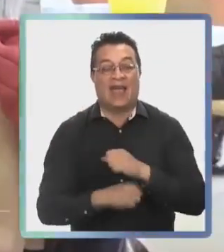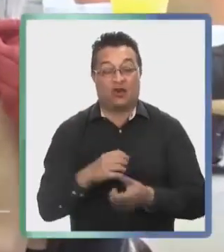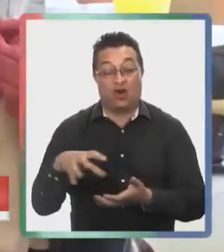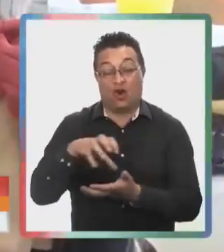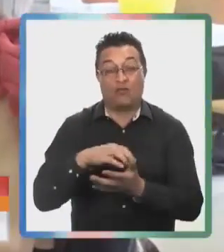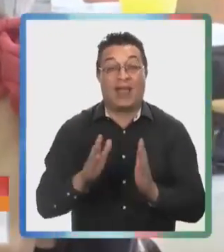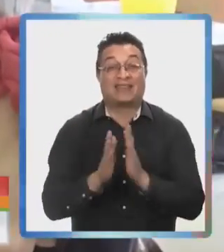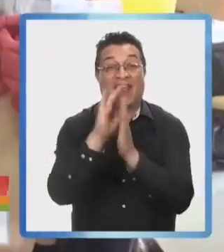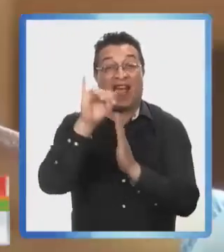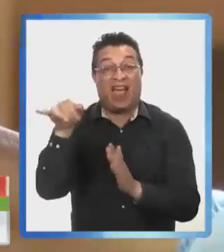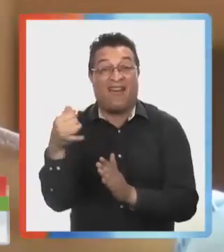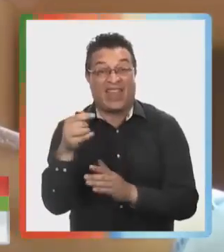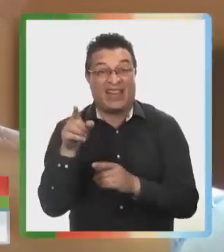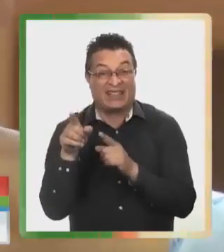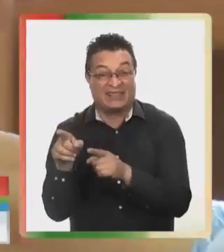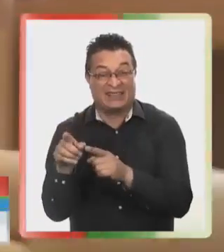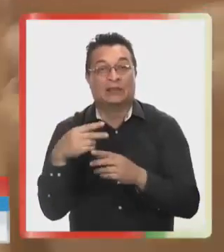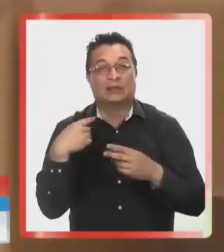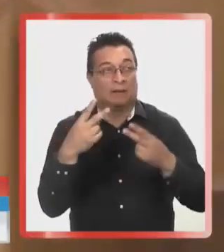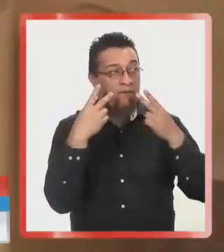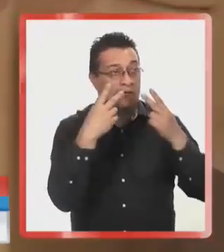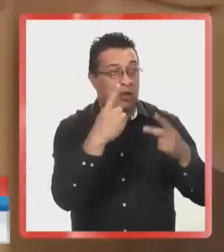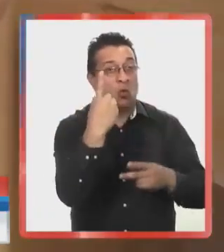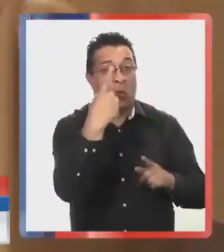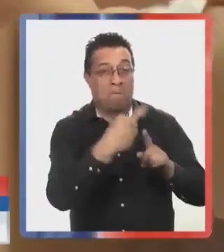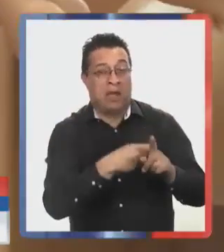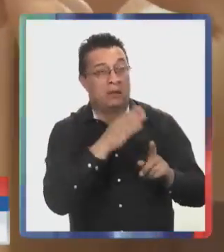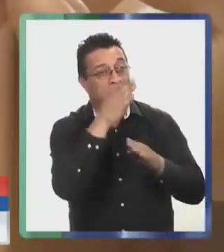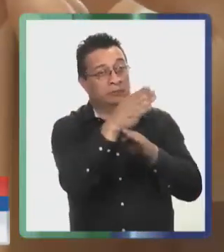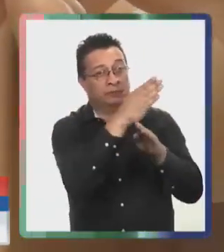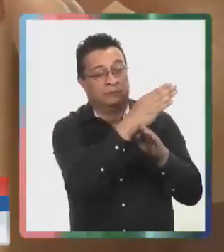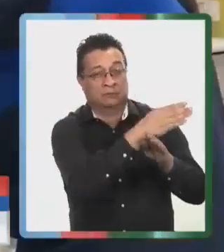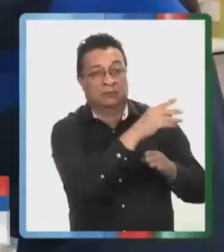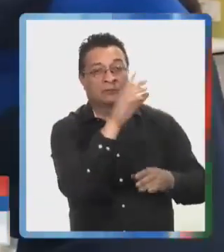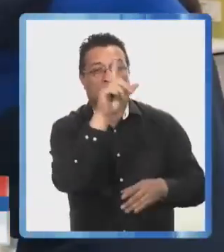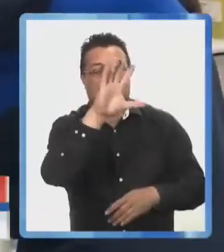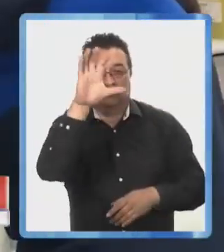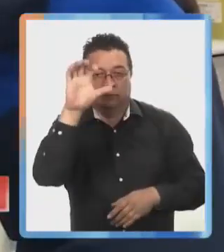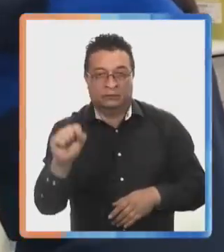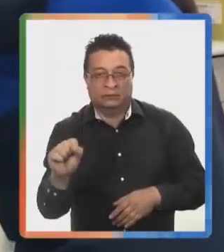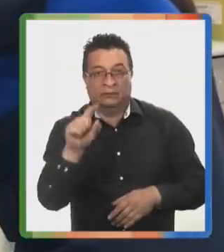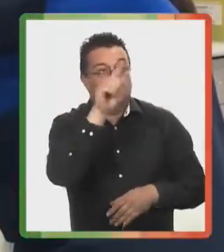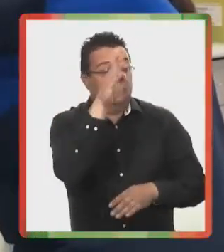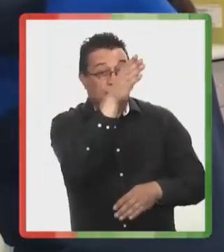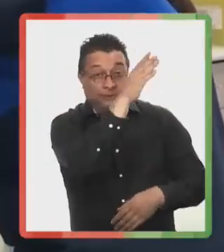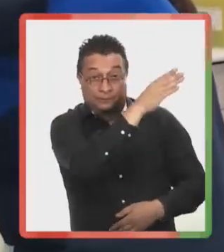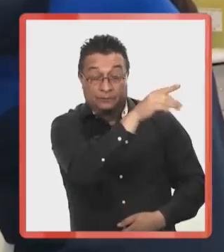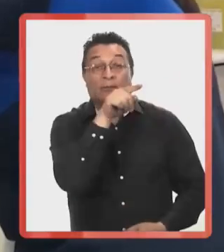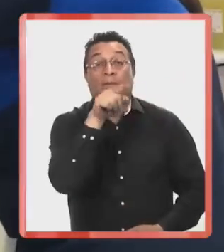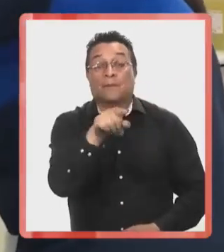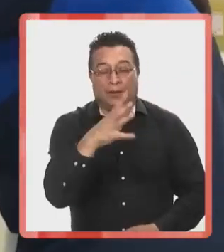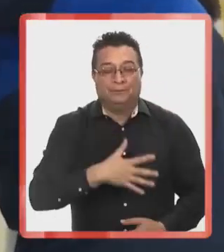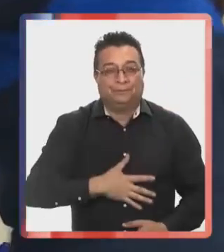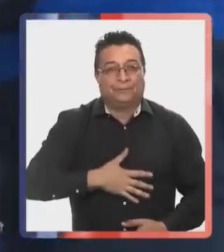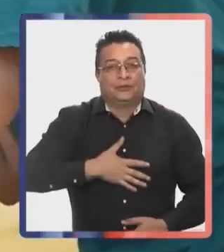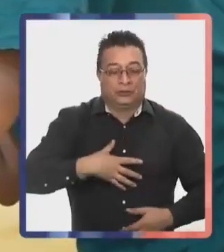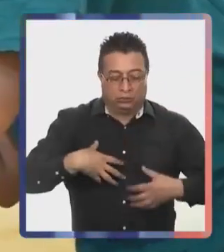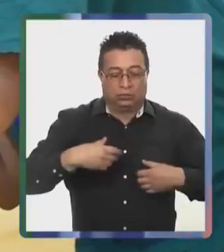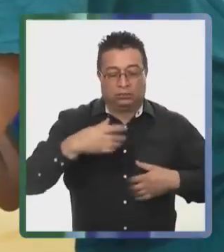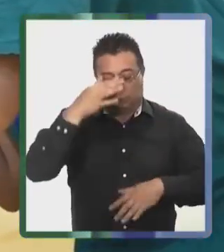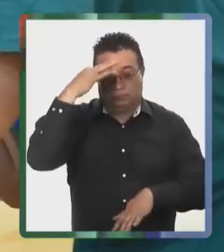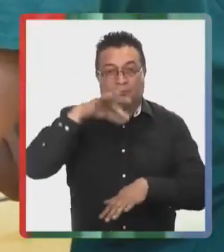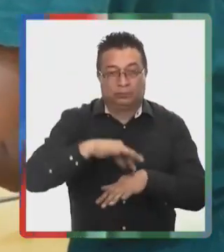años de la comuna de San Javier, que viajó durante un mes por distintos países del sudeste asiático, presentó